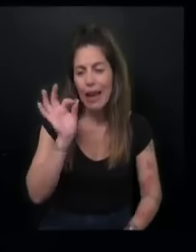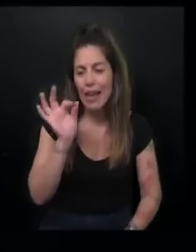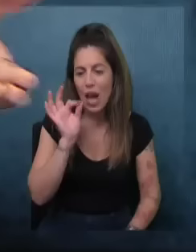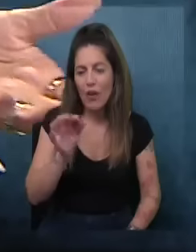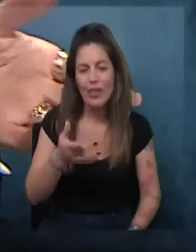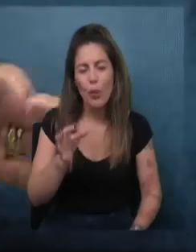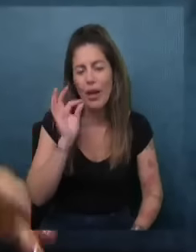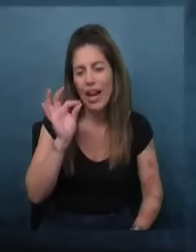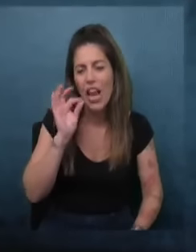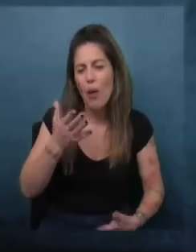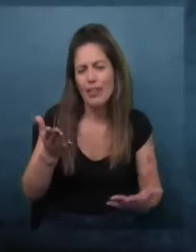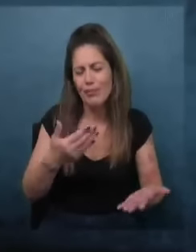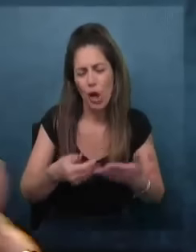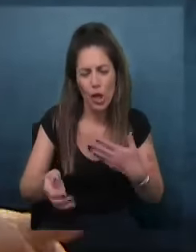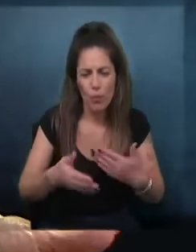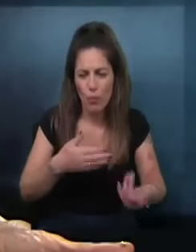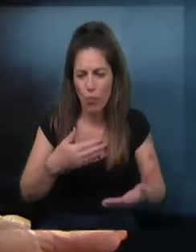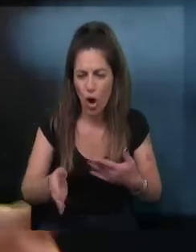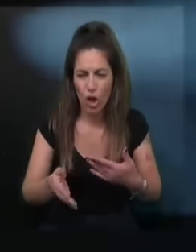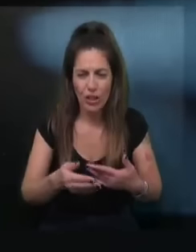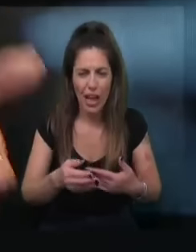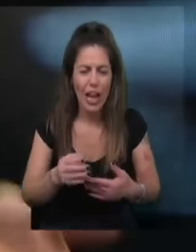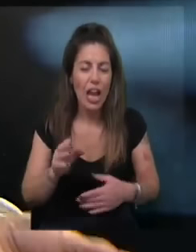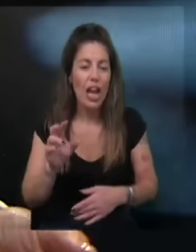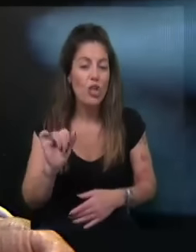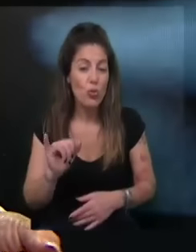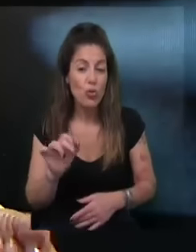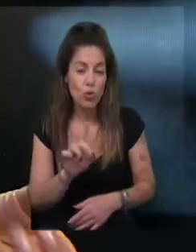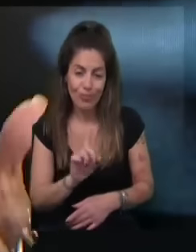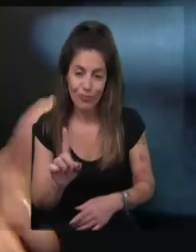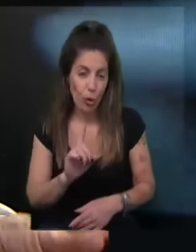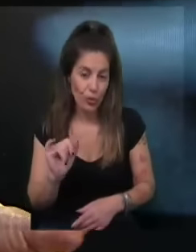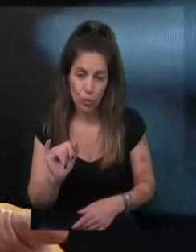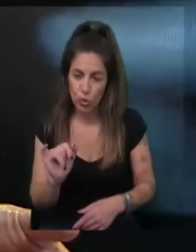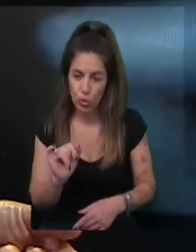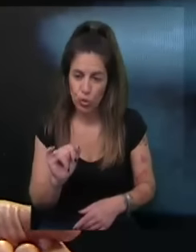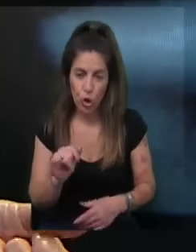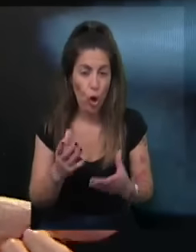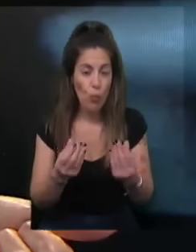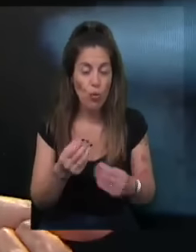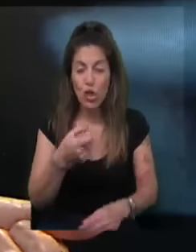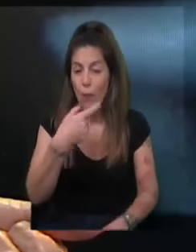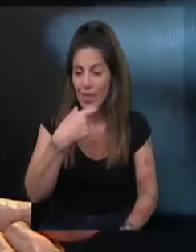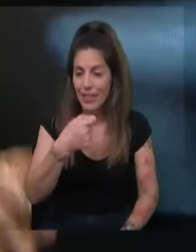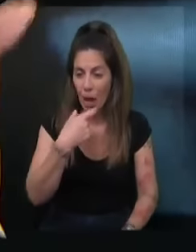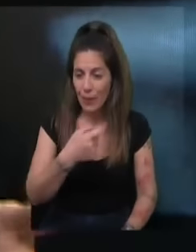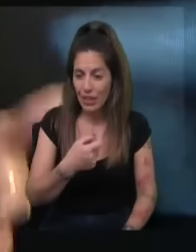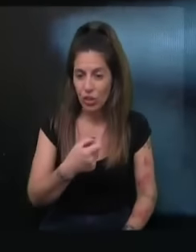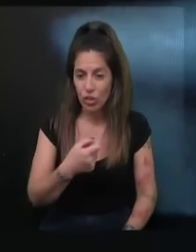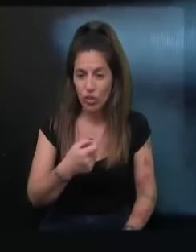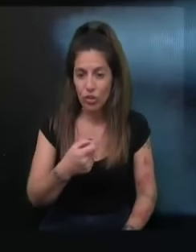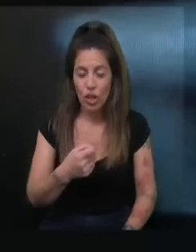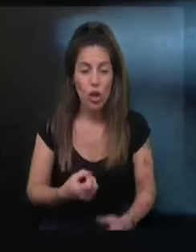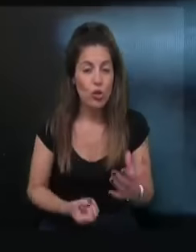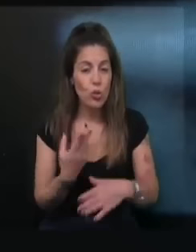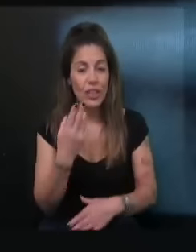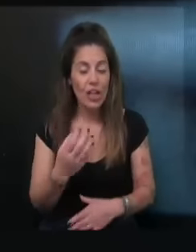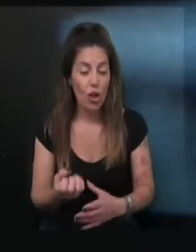Cannabis medio como que no importa es un yo no no es un yo muchos medicamentos surgieron de